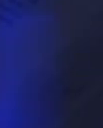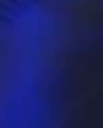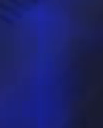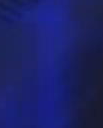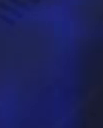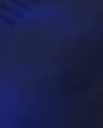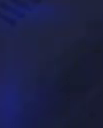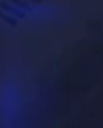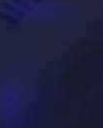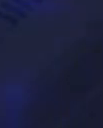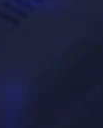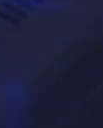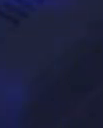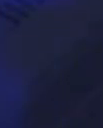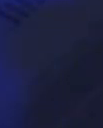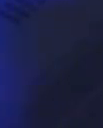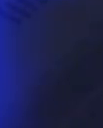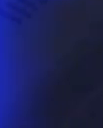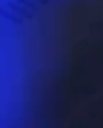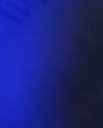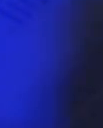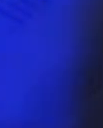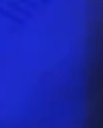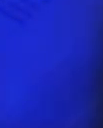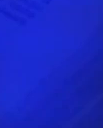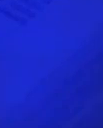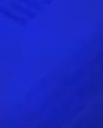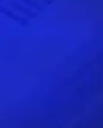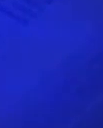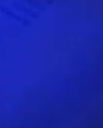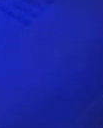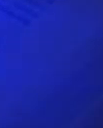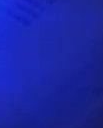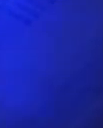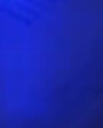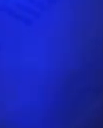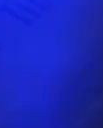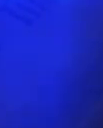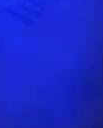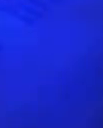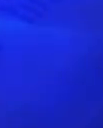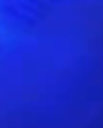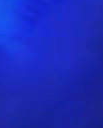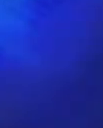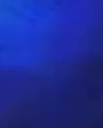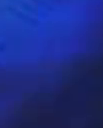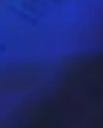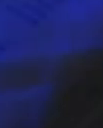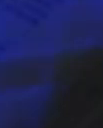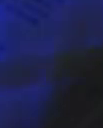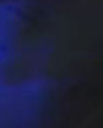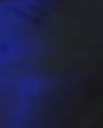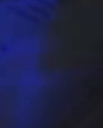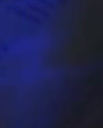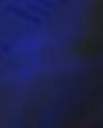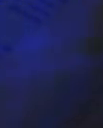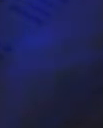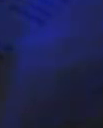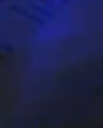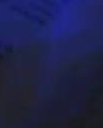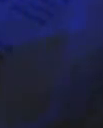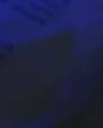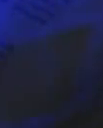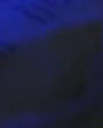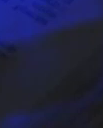haber cambio en nosotros, y como el oír acelera la fe, entonces el que